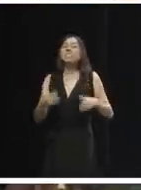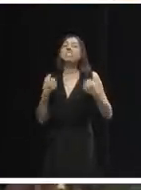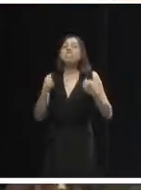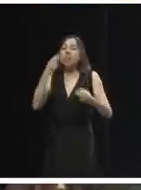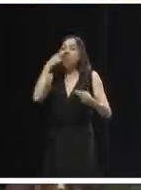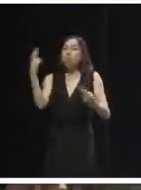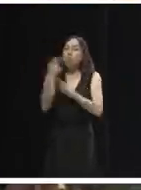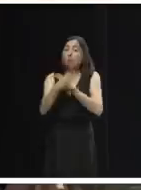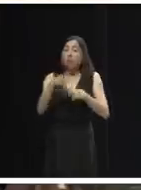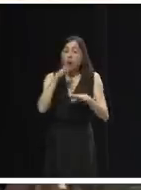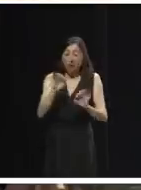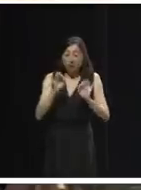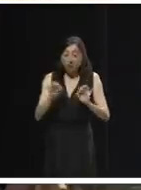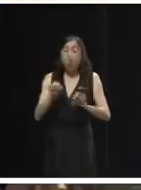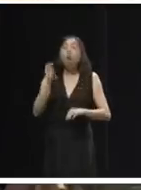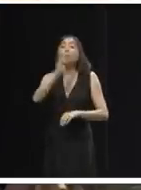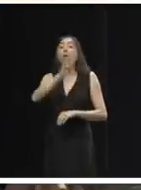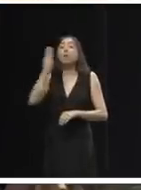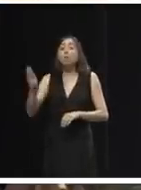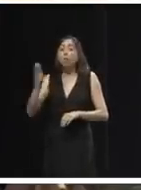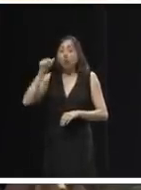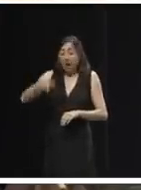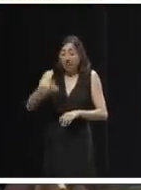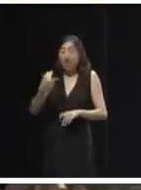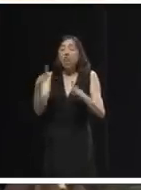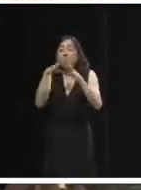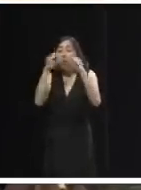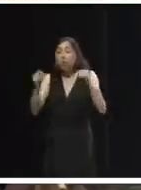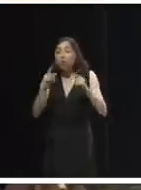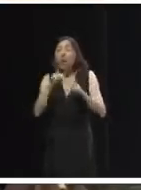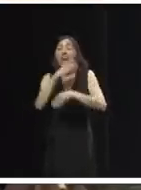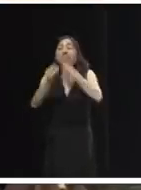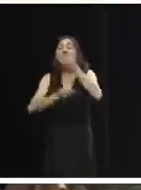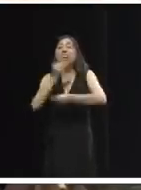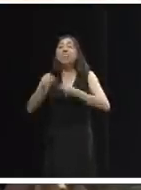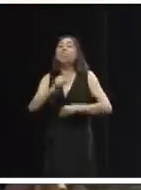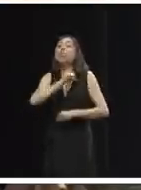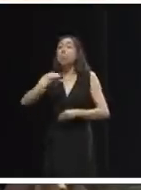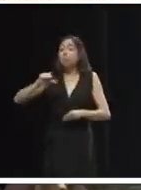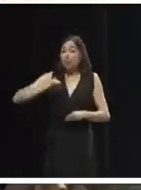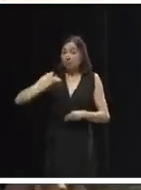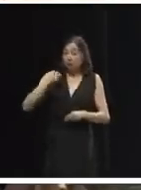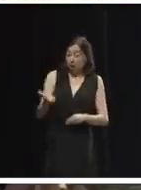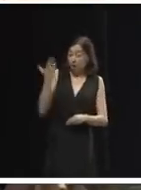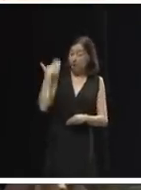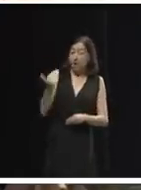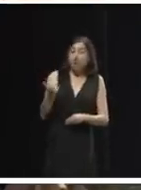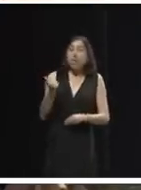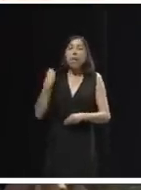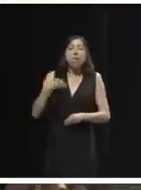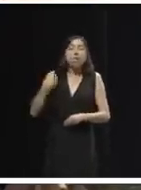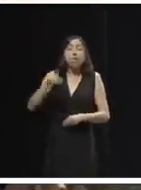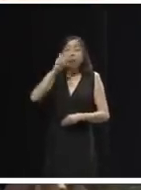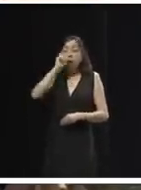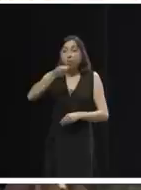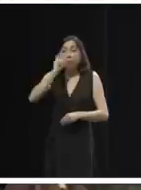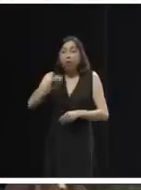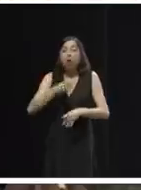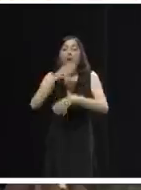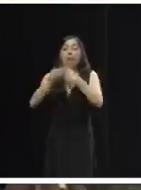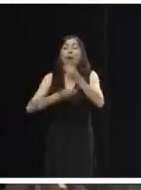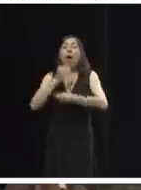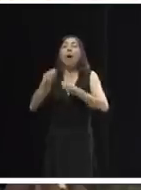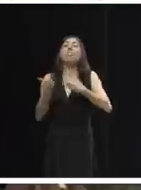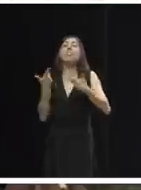privatizando el Partido Popular aquí en Andalucía. Y que ayer el propio Feijóo hacía un acto con un directivo de la